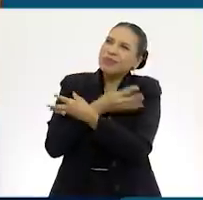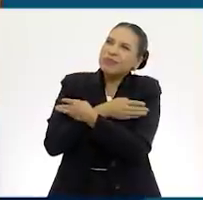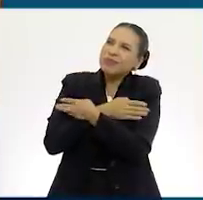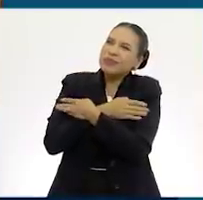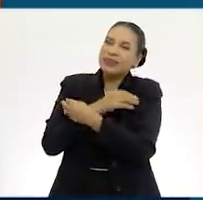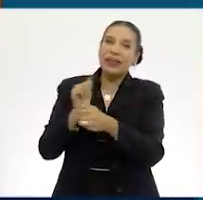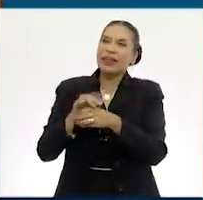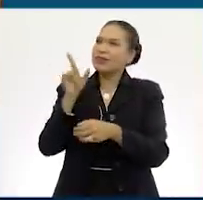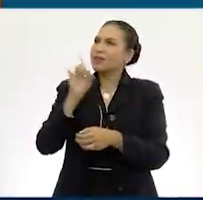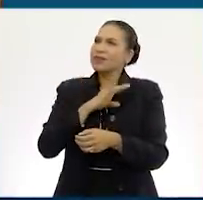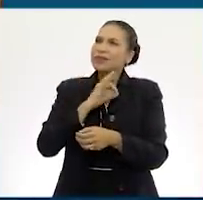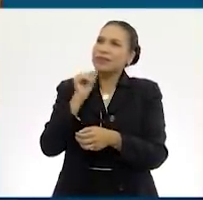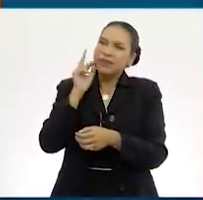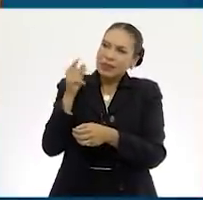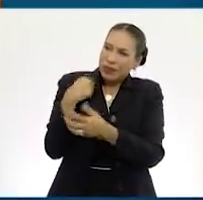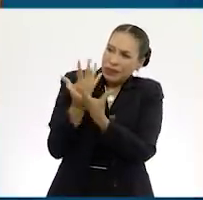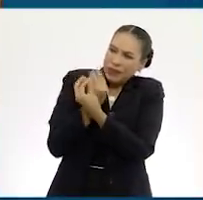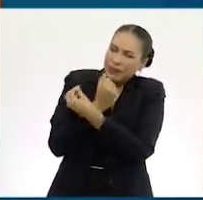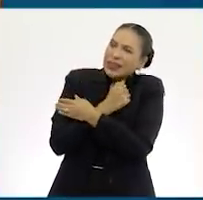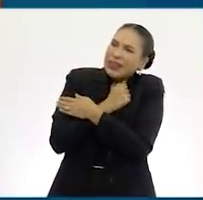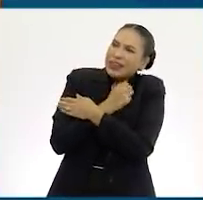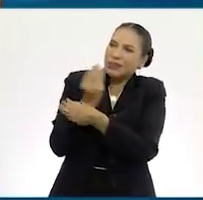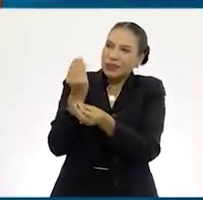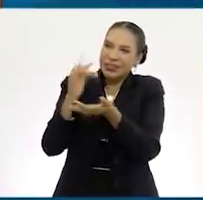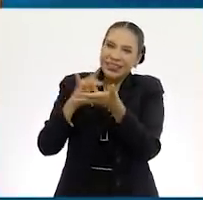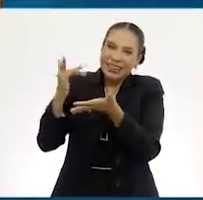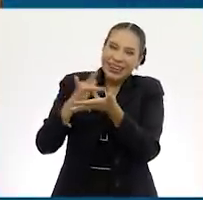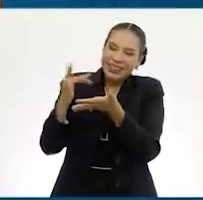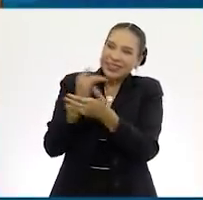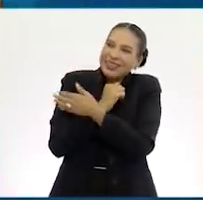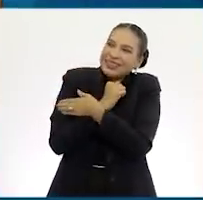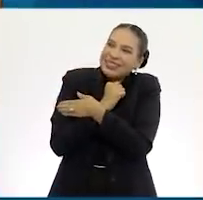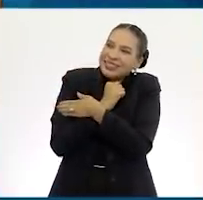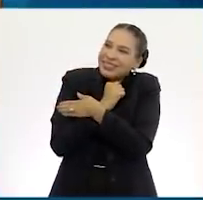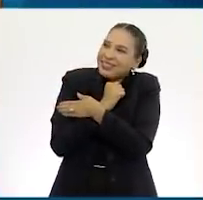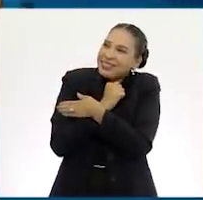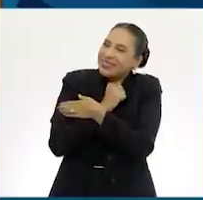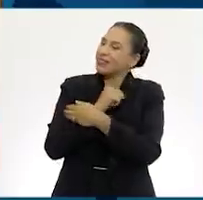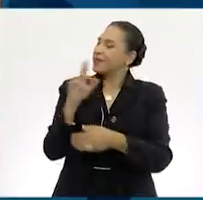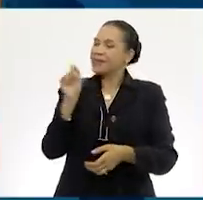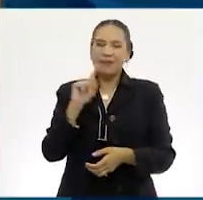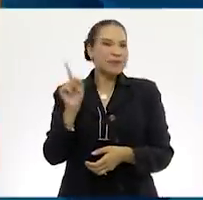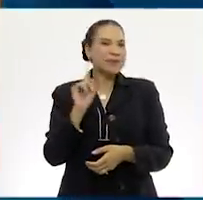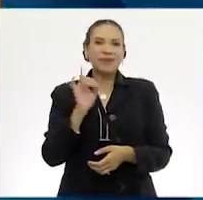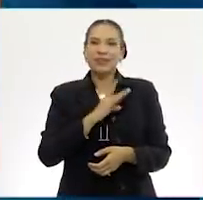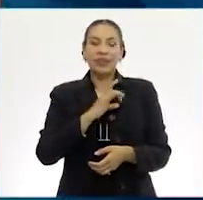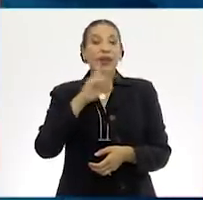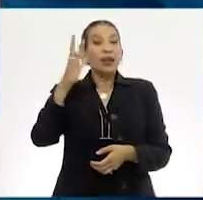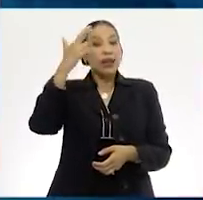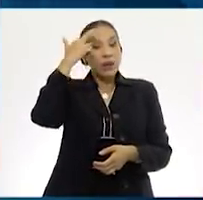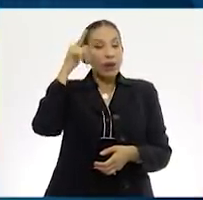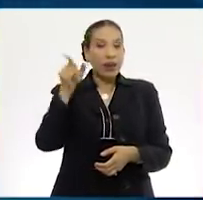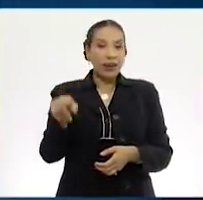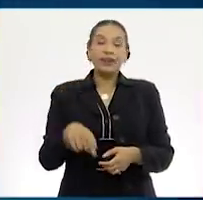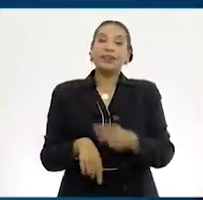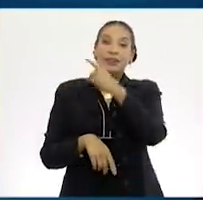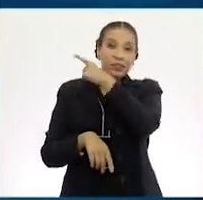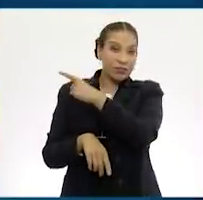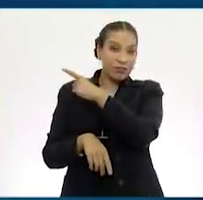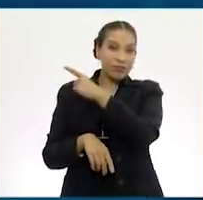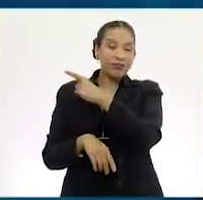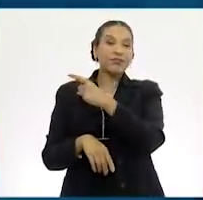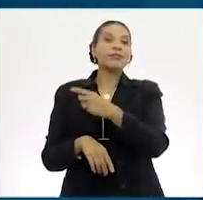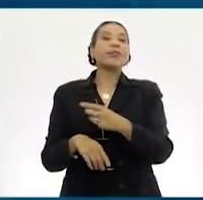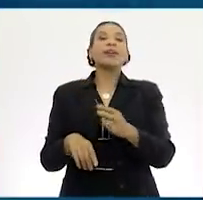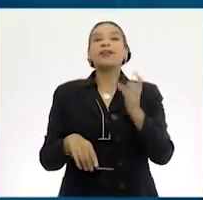pero ay, no temas, yo aquí estoy a tu lado. Ay, muchas gracias, Tom. Sí. Ay, bueno, no deben de tener miedo. Recuerden que los murciélagos no